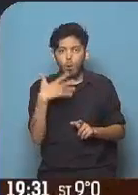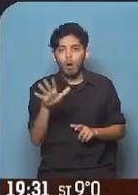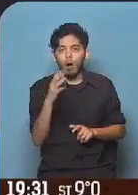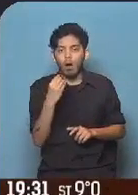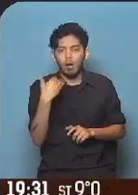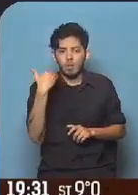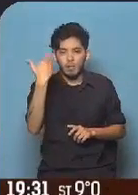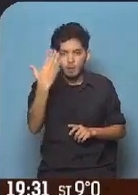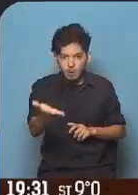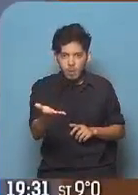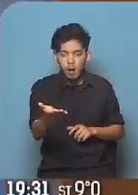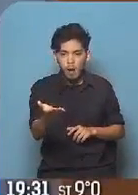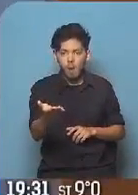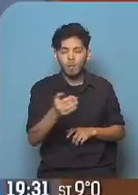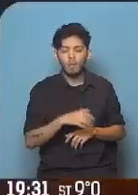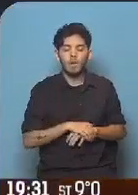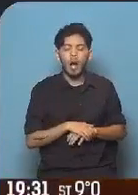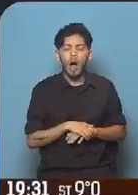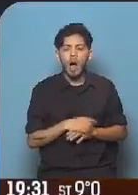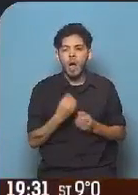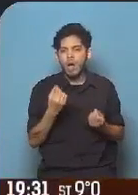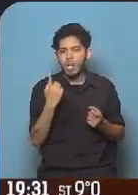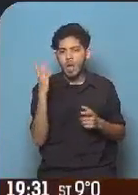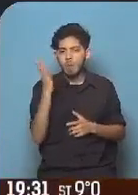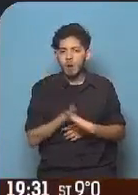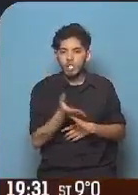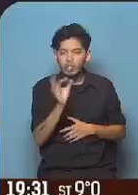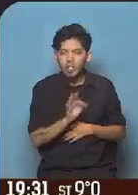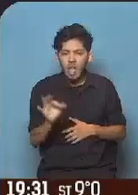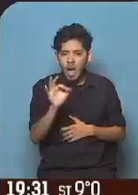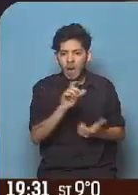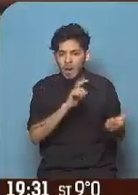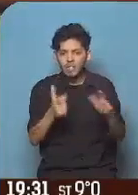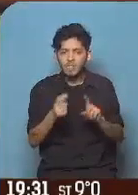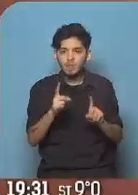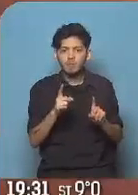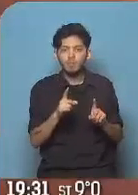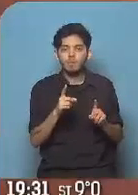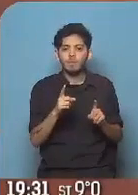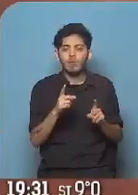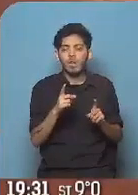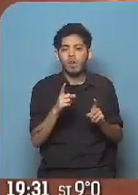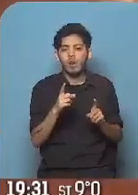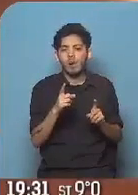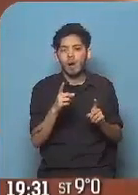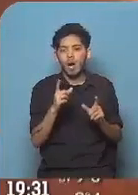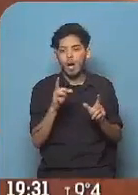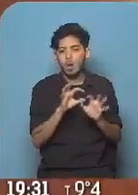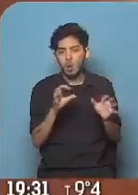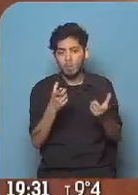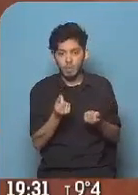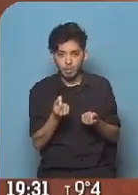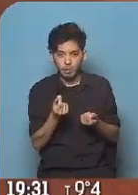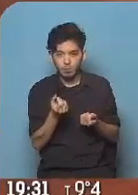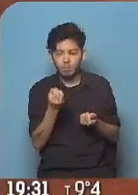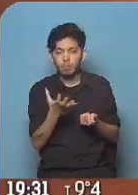en las próximas semanas en qué porcentaje se traslada esa devaluación a precios. Porque